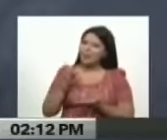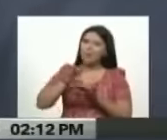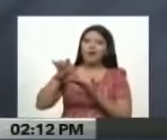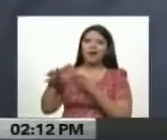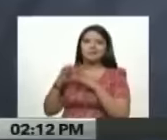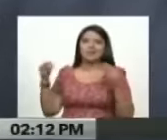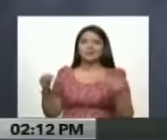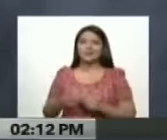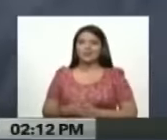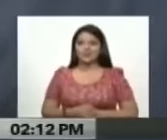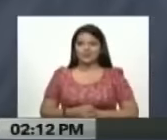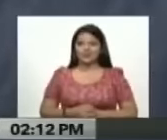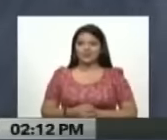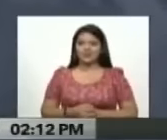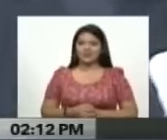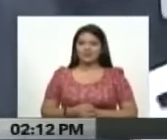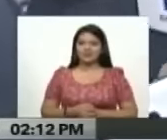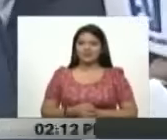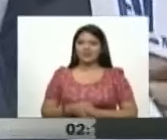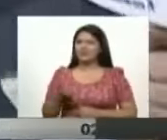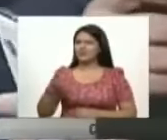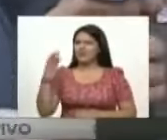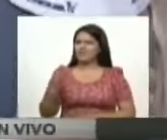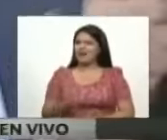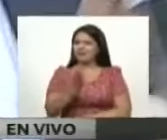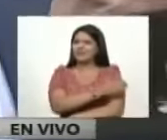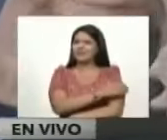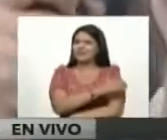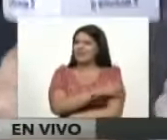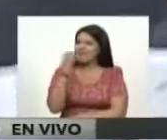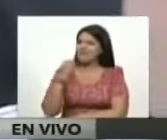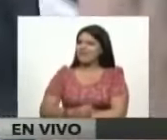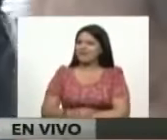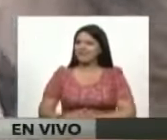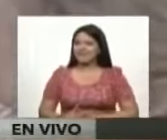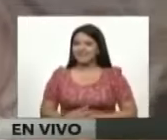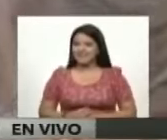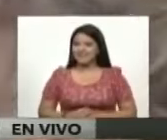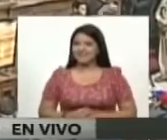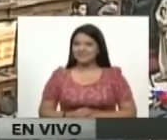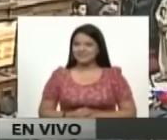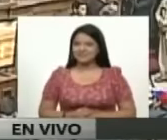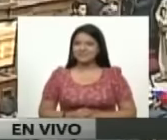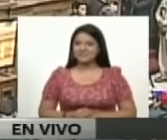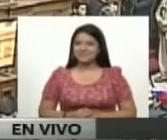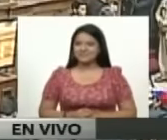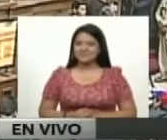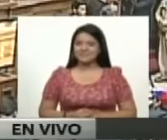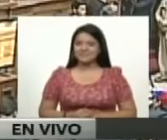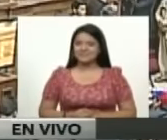que lo van a sacar. Tú eres muy adeca, vale, tú eres muy adeca. Sí, muy adeca.